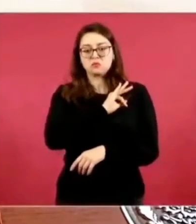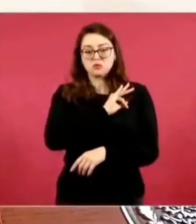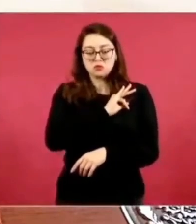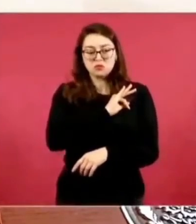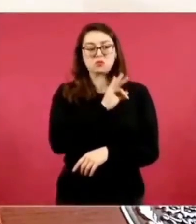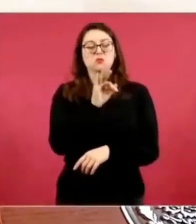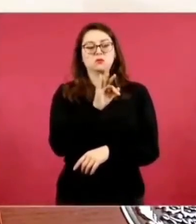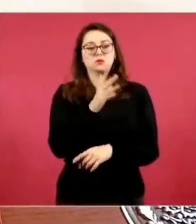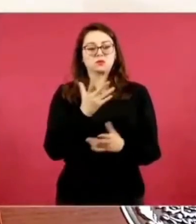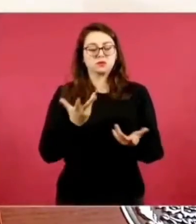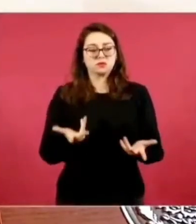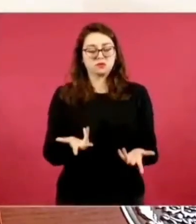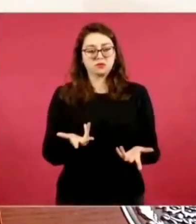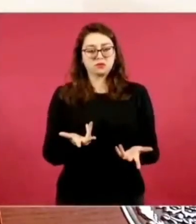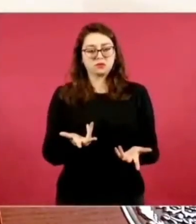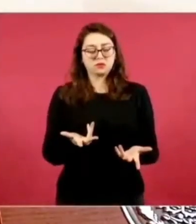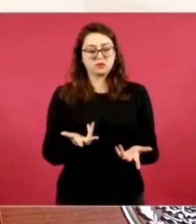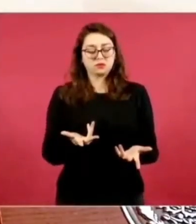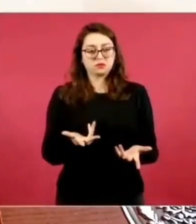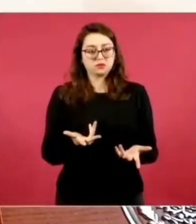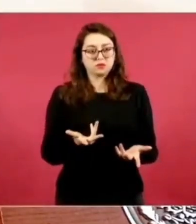Entre más mentiras